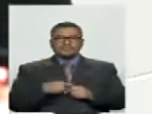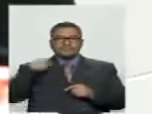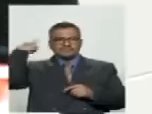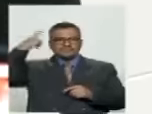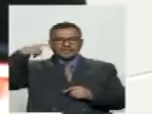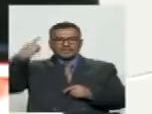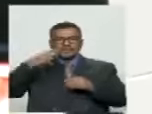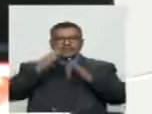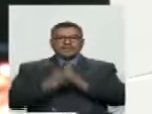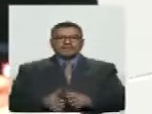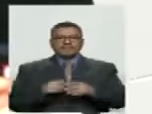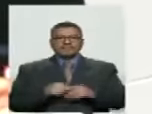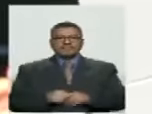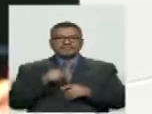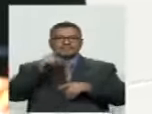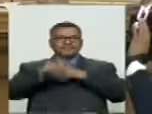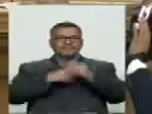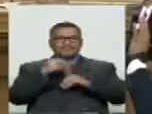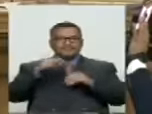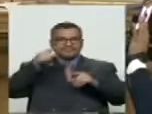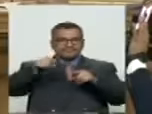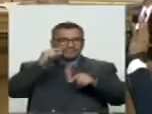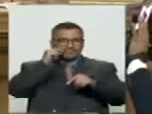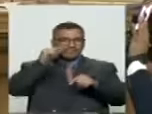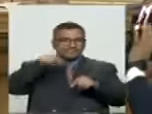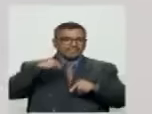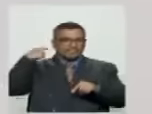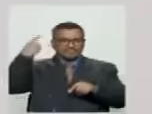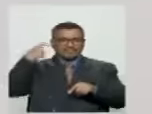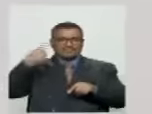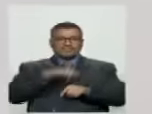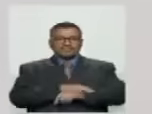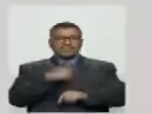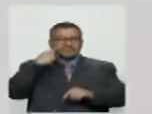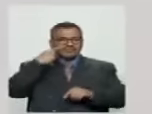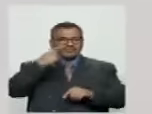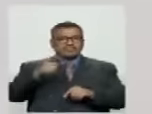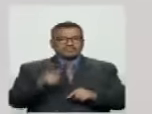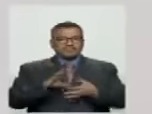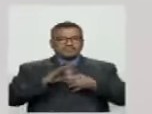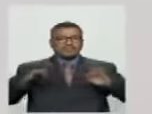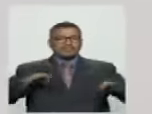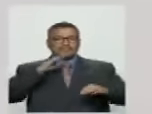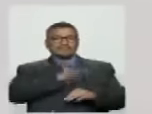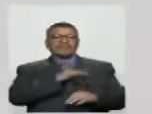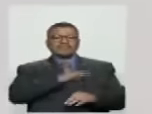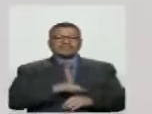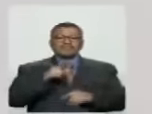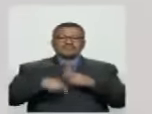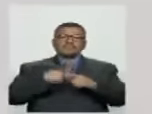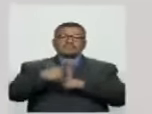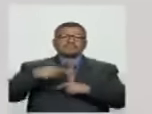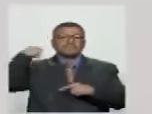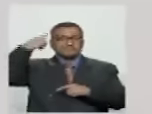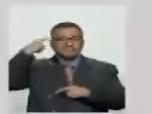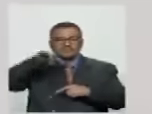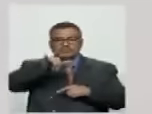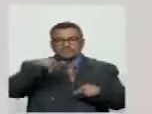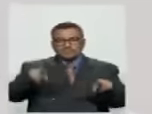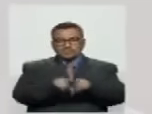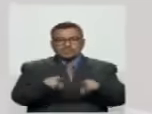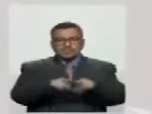loco? Lo que pasa es que ese loco solamente ve en redes sociales a otros locos como